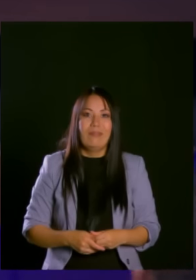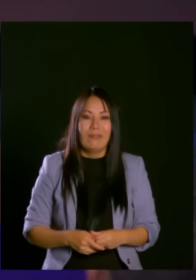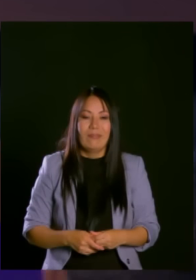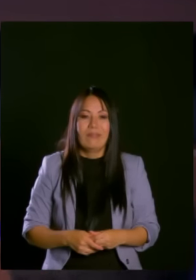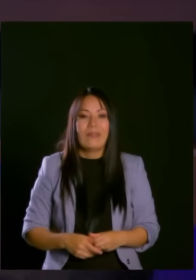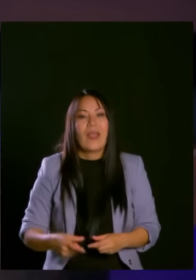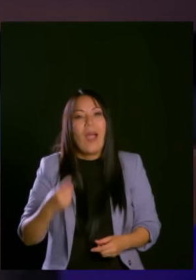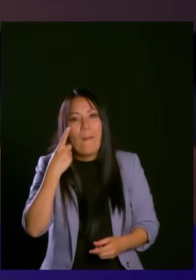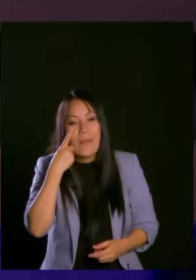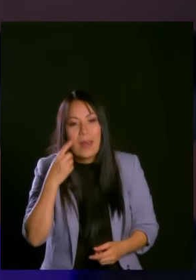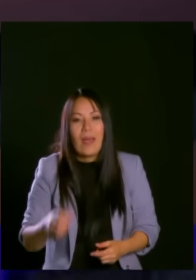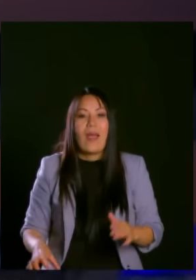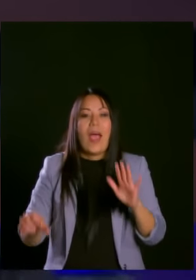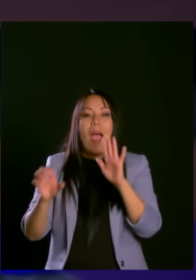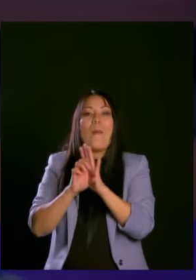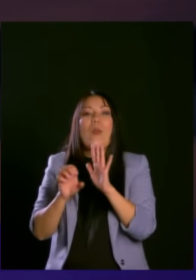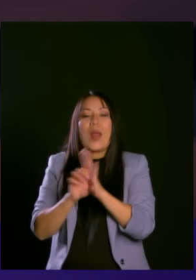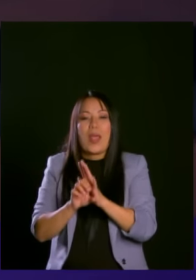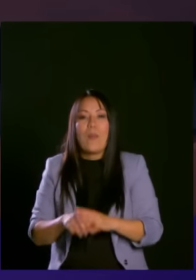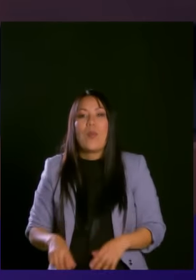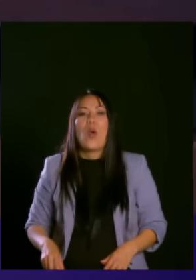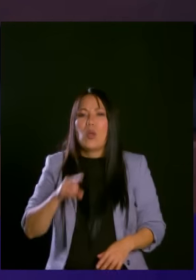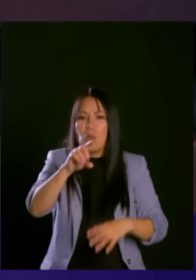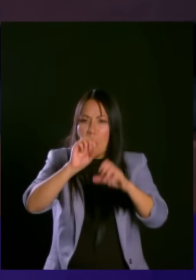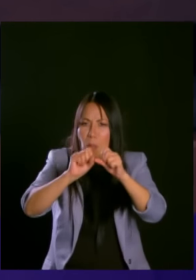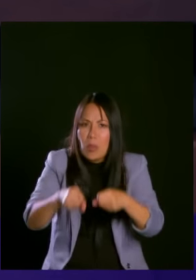Si querés poner un escritorio vacío de frente al tuyo,